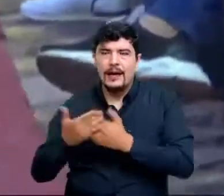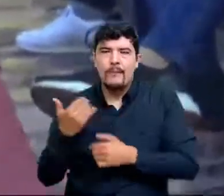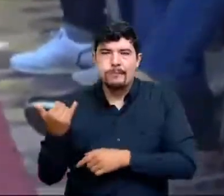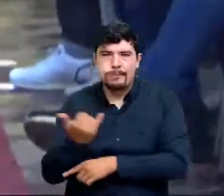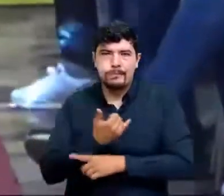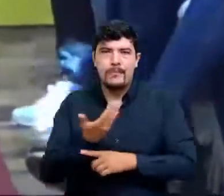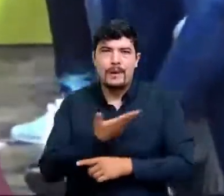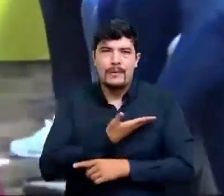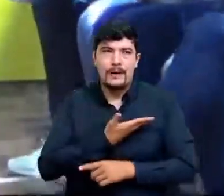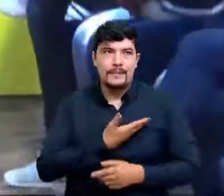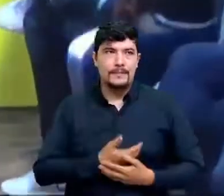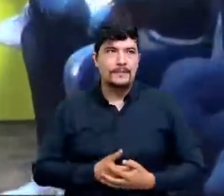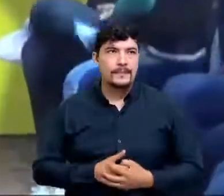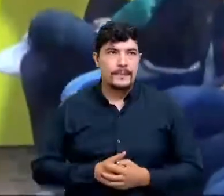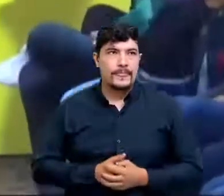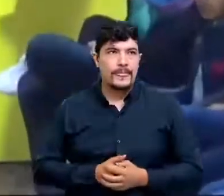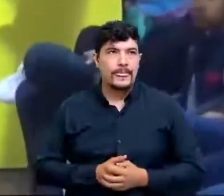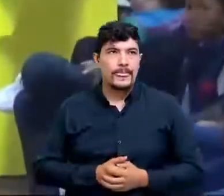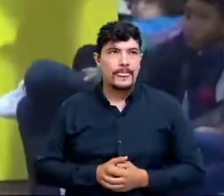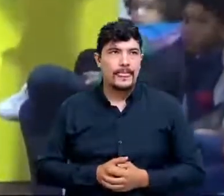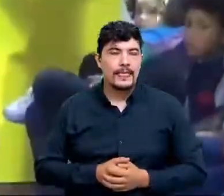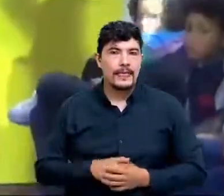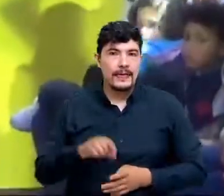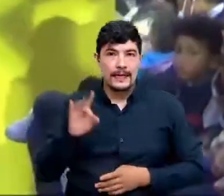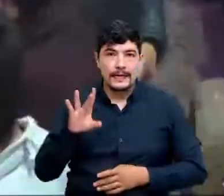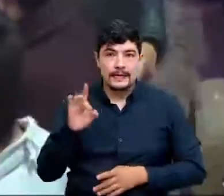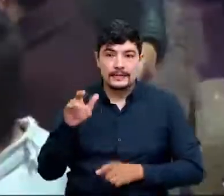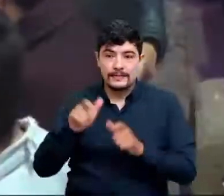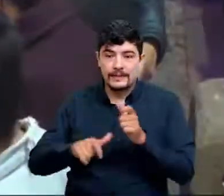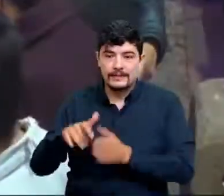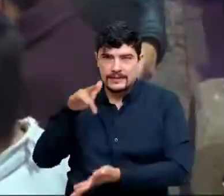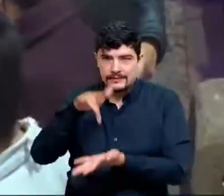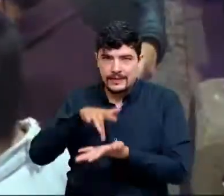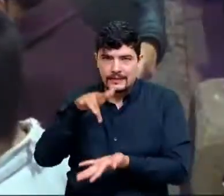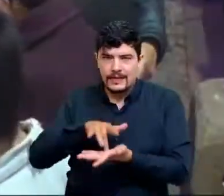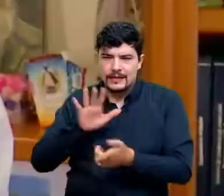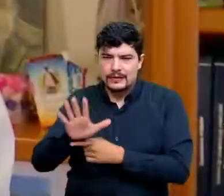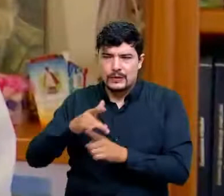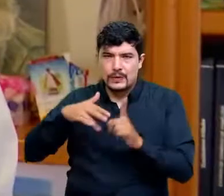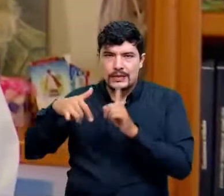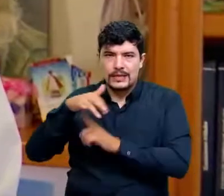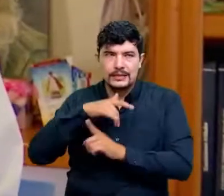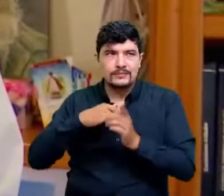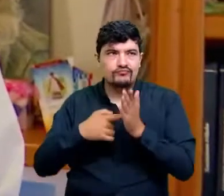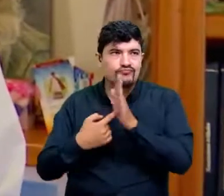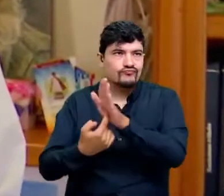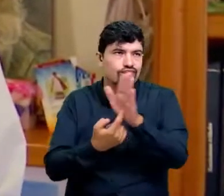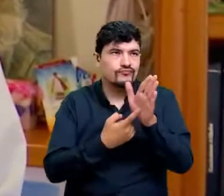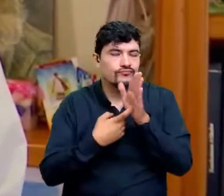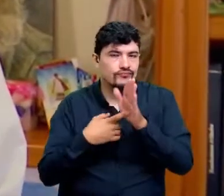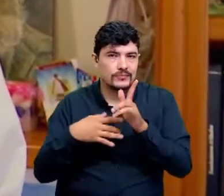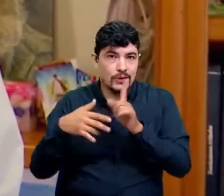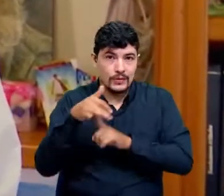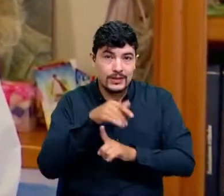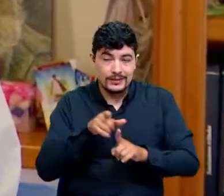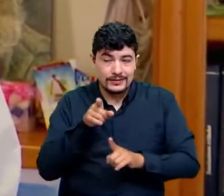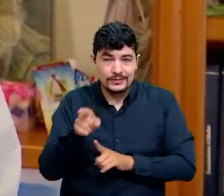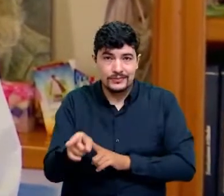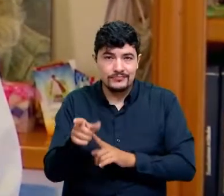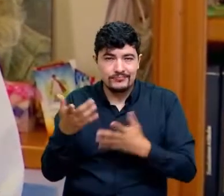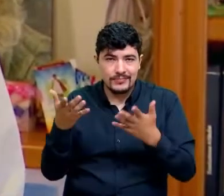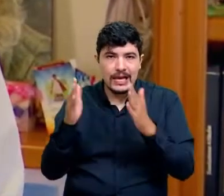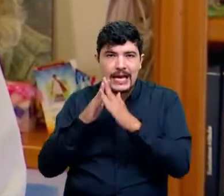mamá y 15 participantes con una puesta en escena en escena en torno a esa